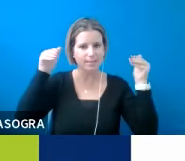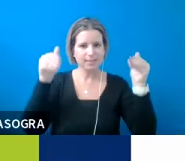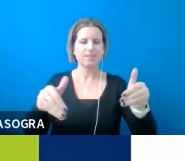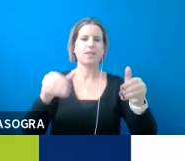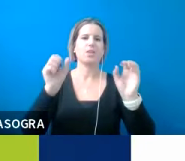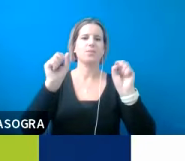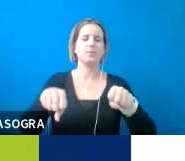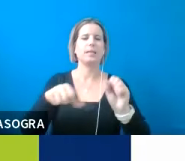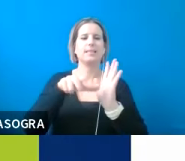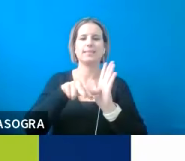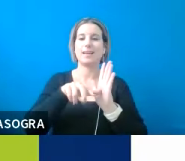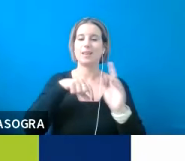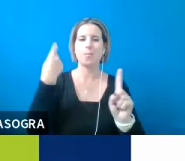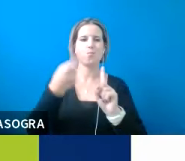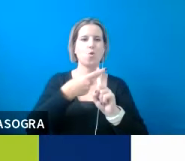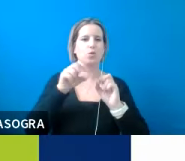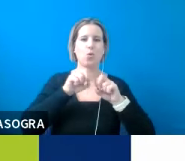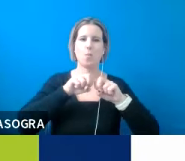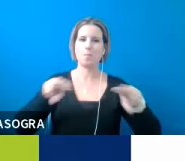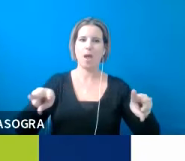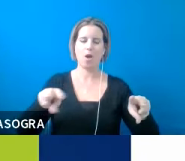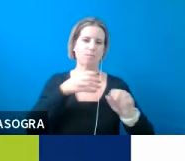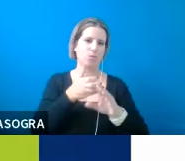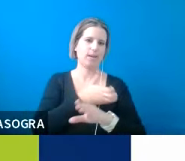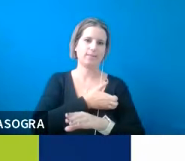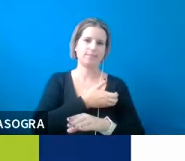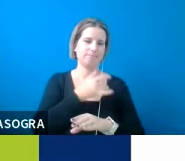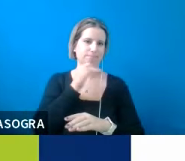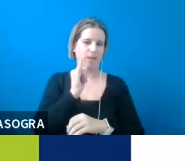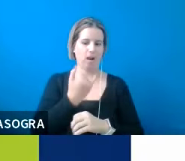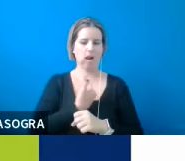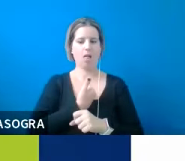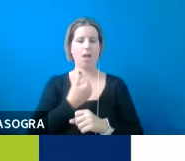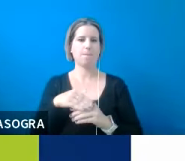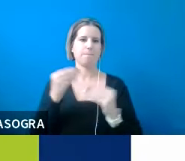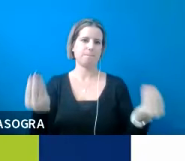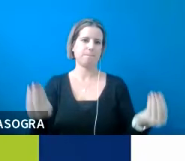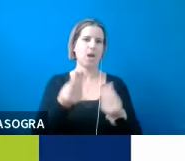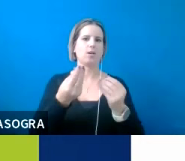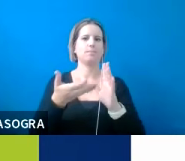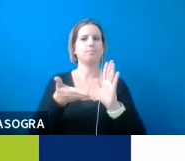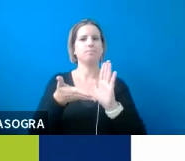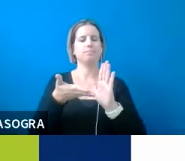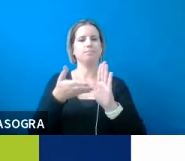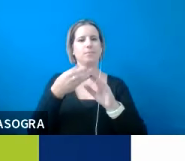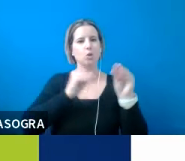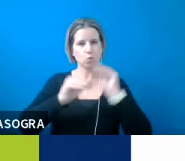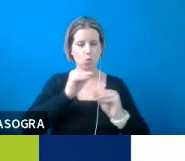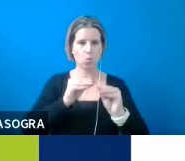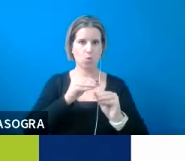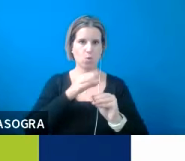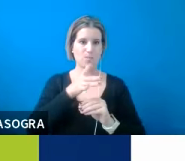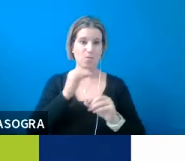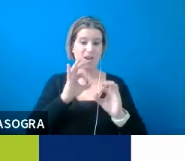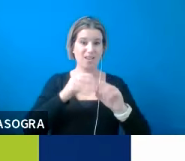empeora el pronóstico cuanto antes intervengamos mejor pronóstico hay para las personas con autismo y luego al tener mayor